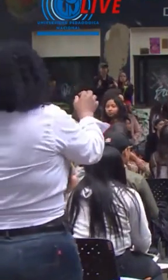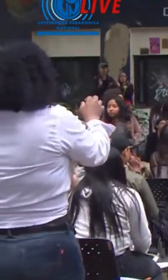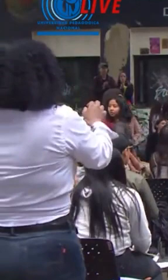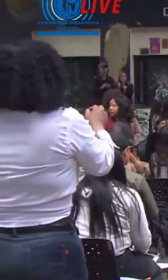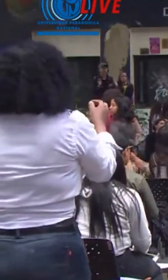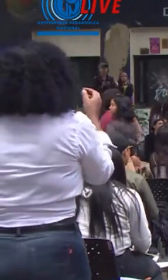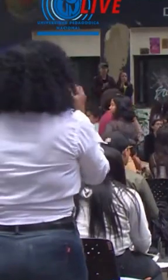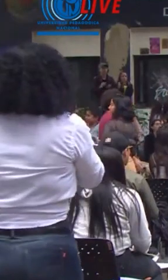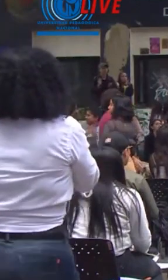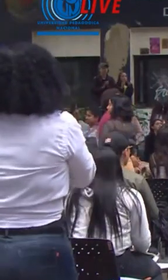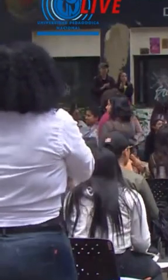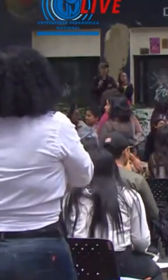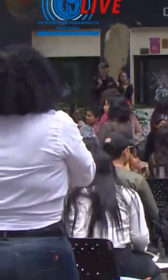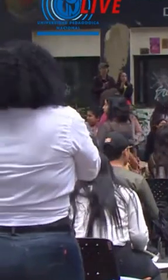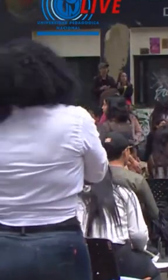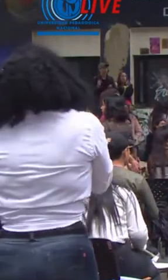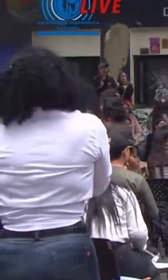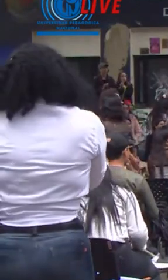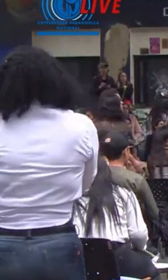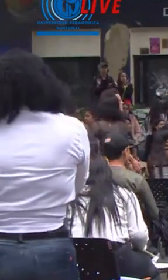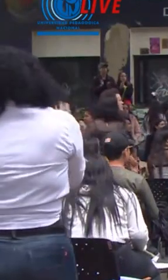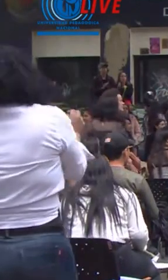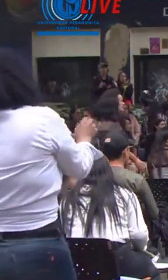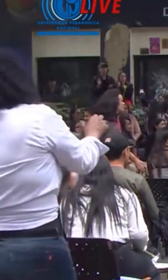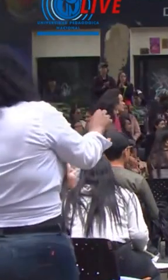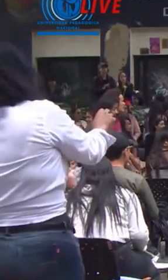Ay, de un hombre bien bonito,